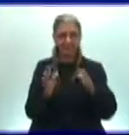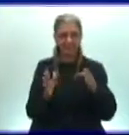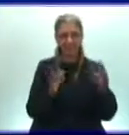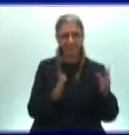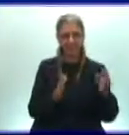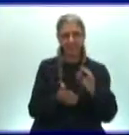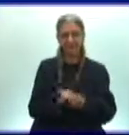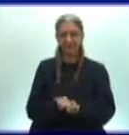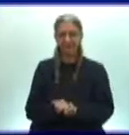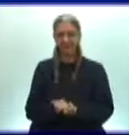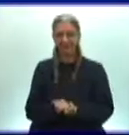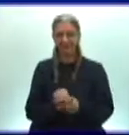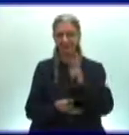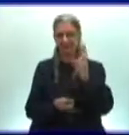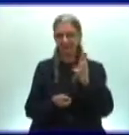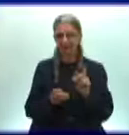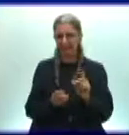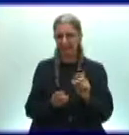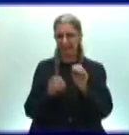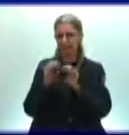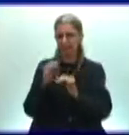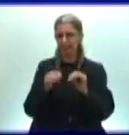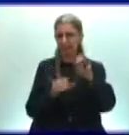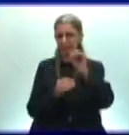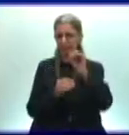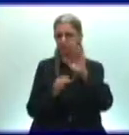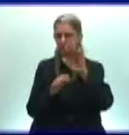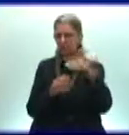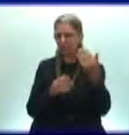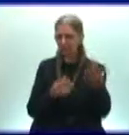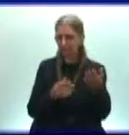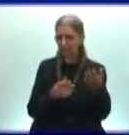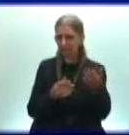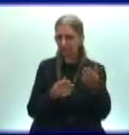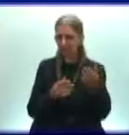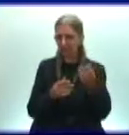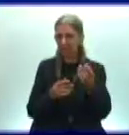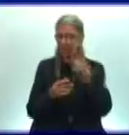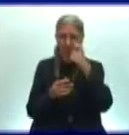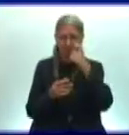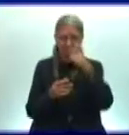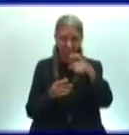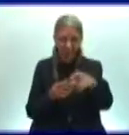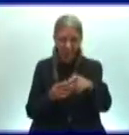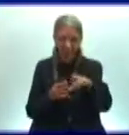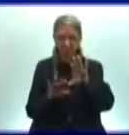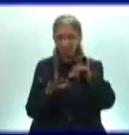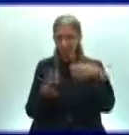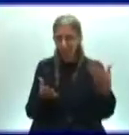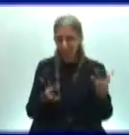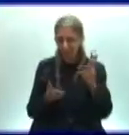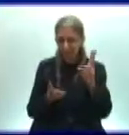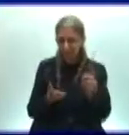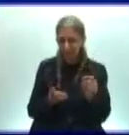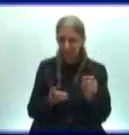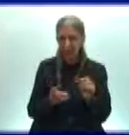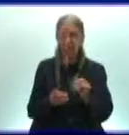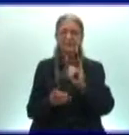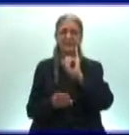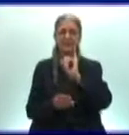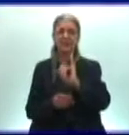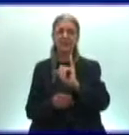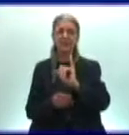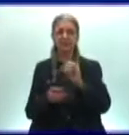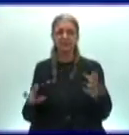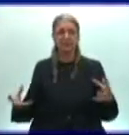la cantidad de electrones del último nivel, recuerden que para los grupos designados con la letra A, coincide con el número del